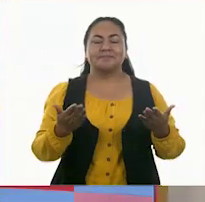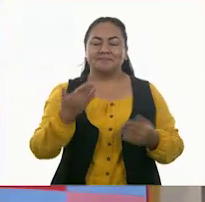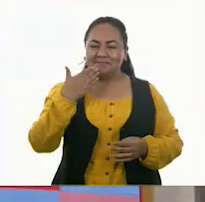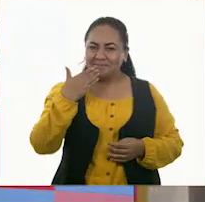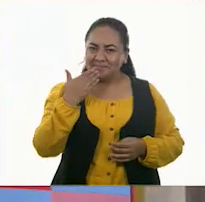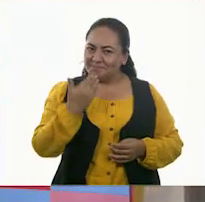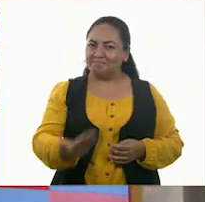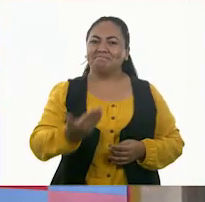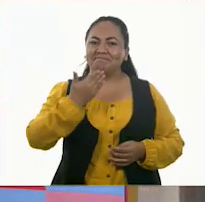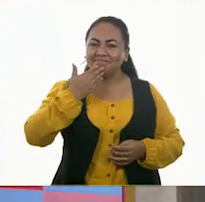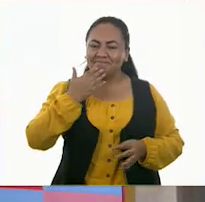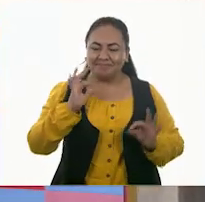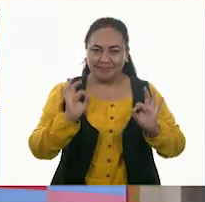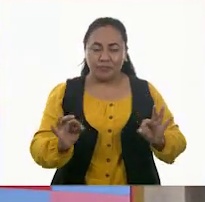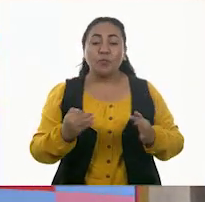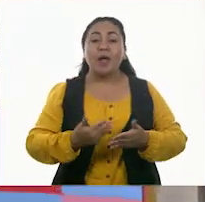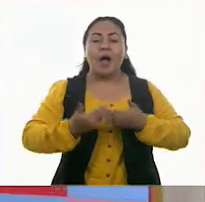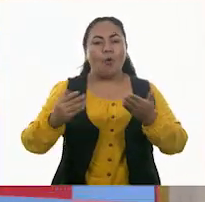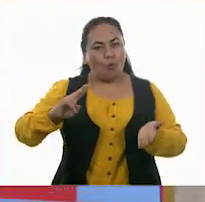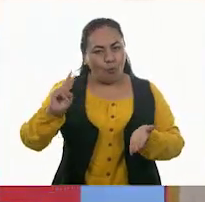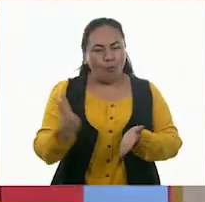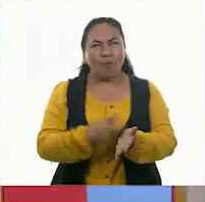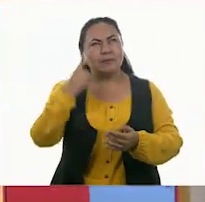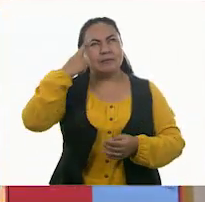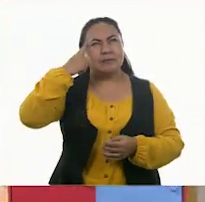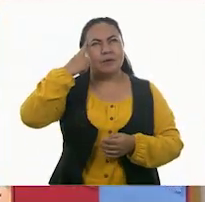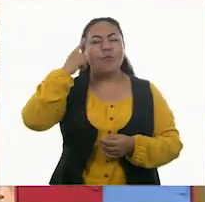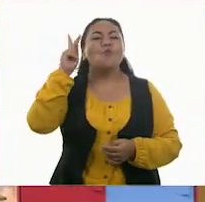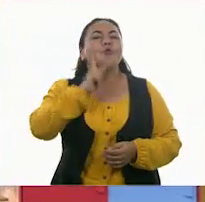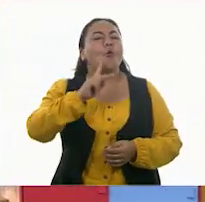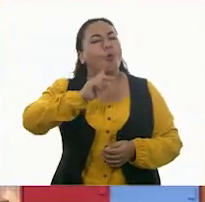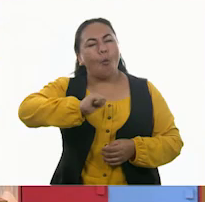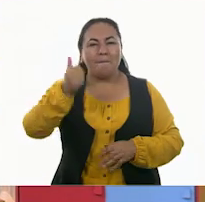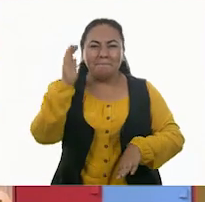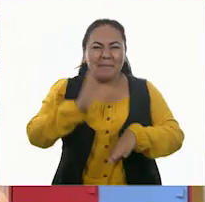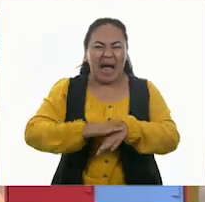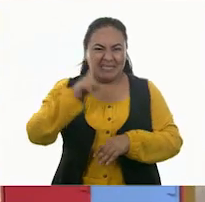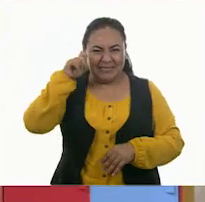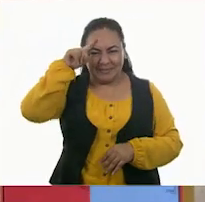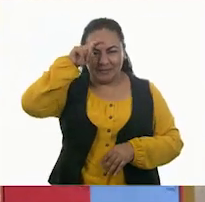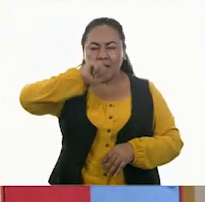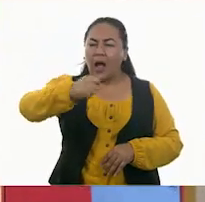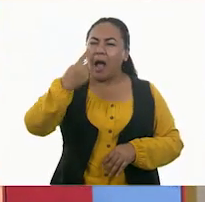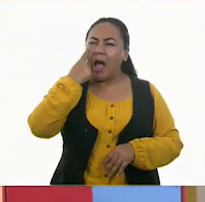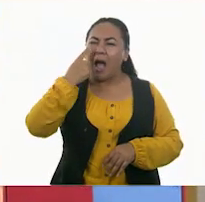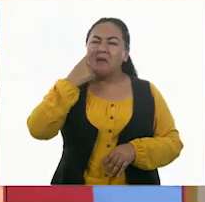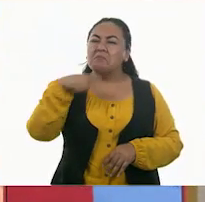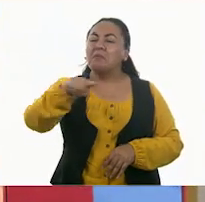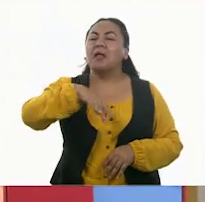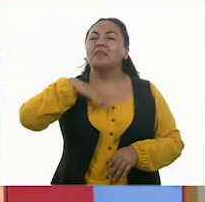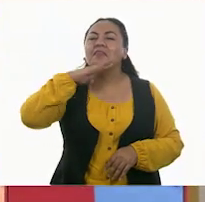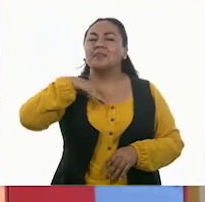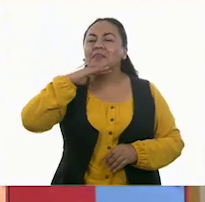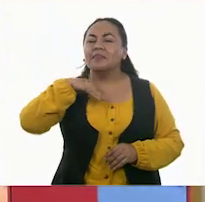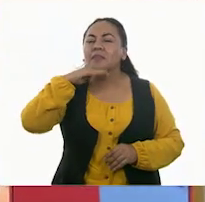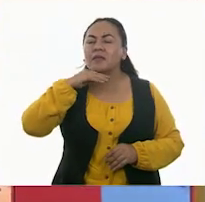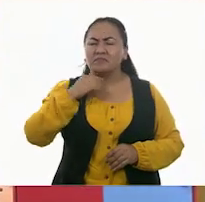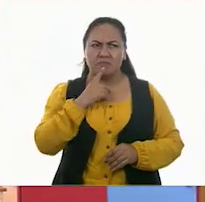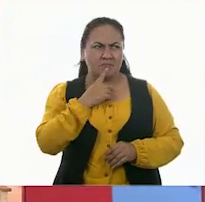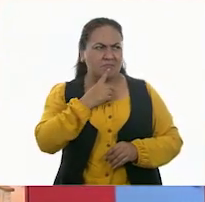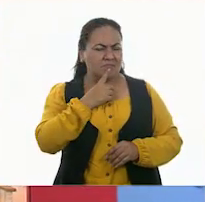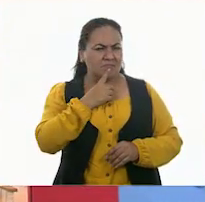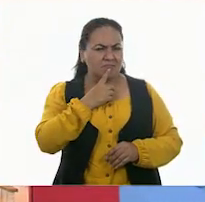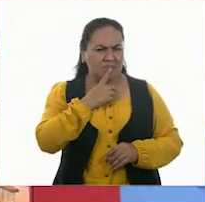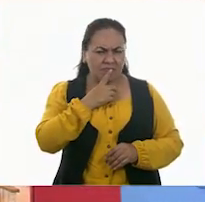bien. Excelente. Vamos por otro reto más difícil. Otra parte del cuerpo que casi nunca vemos. Que casi